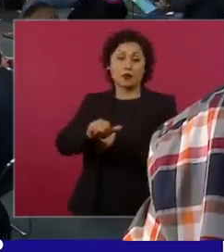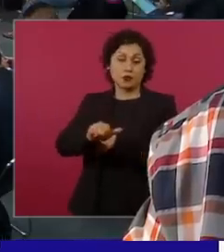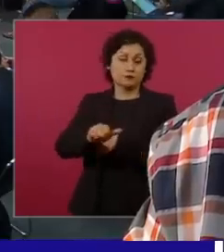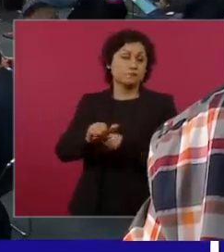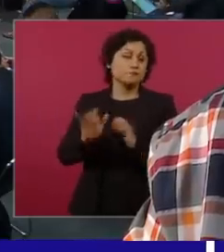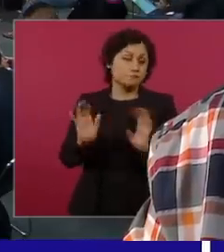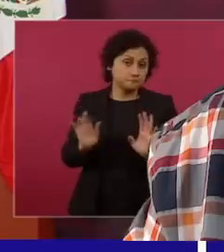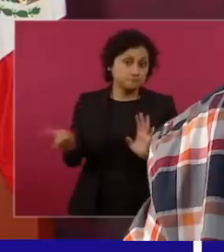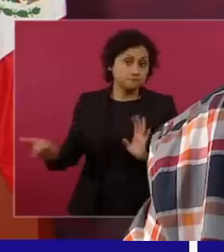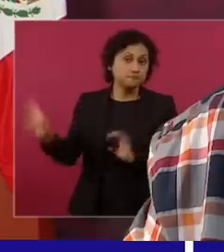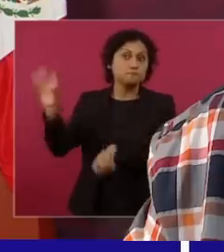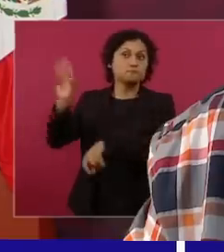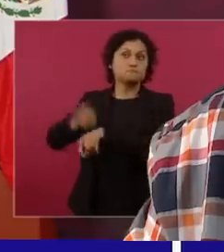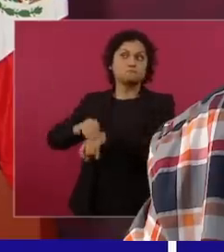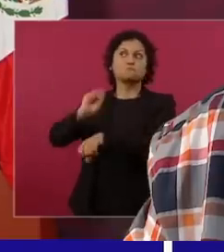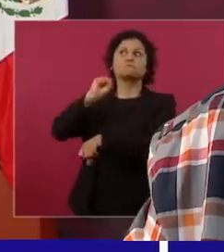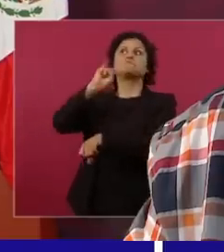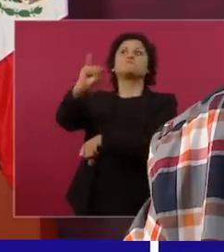Y luego